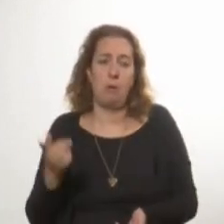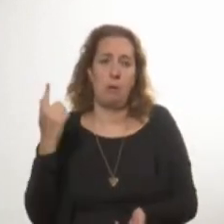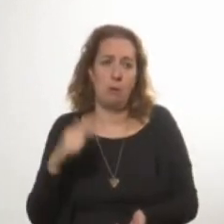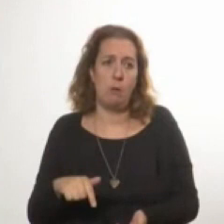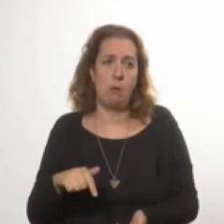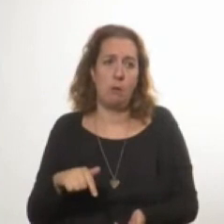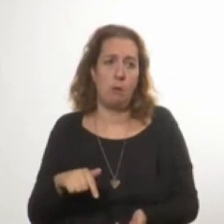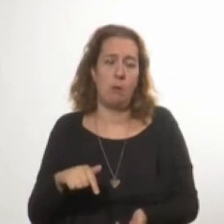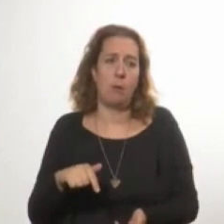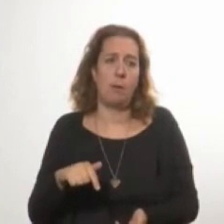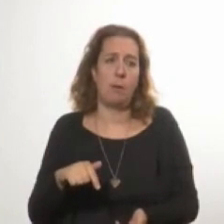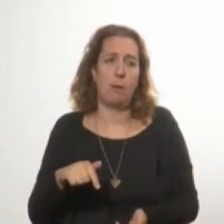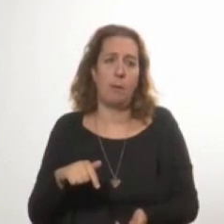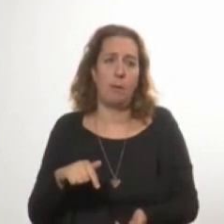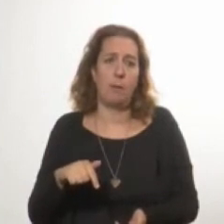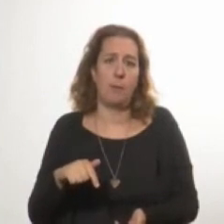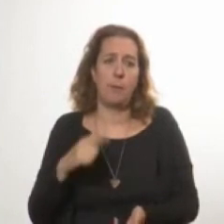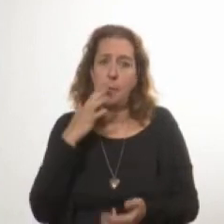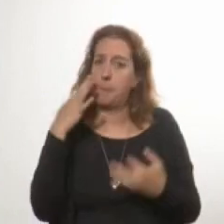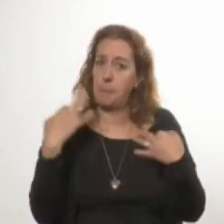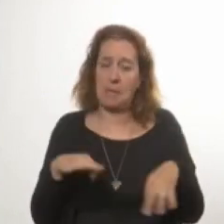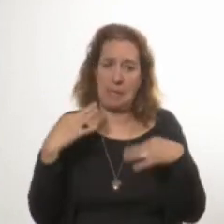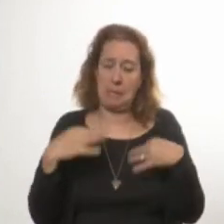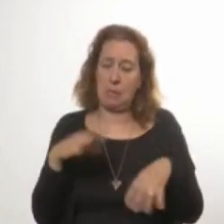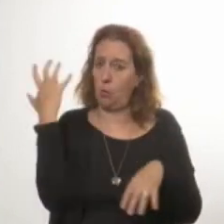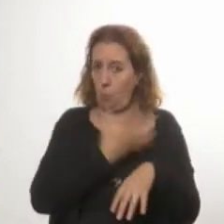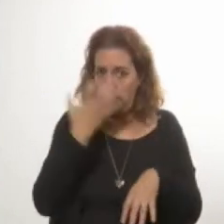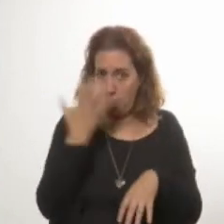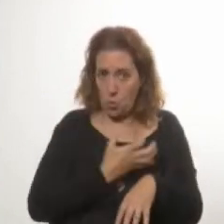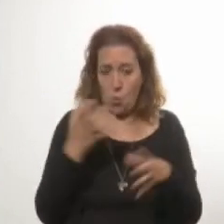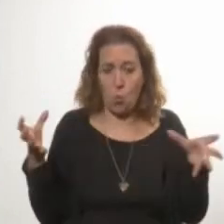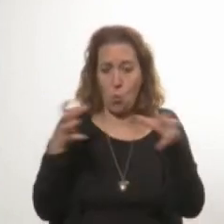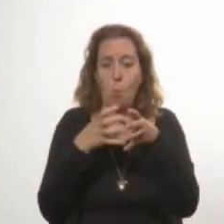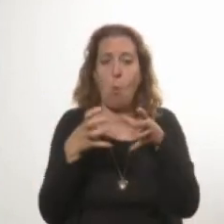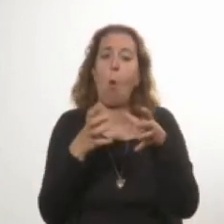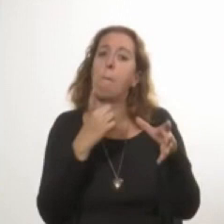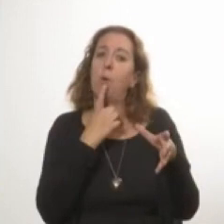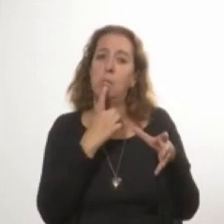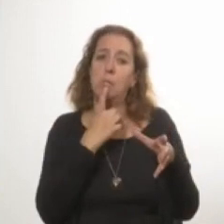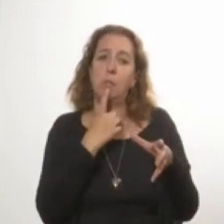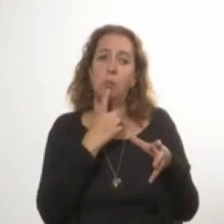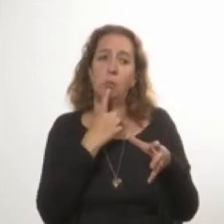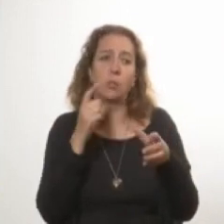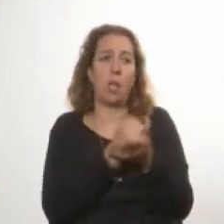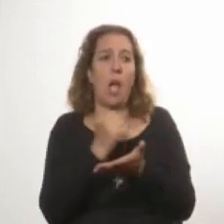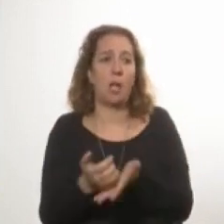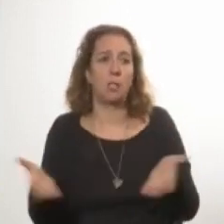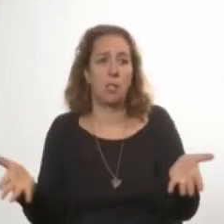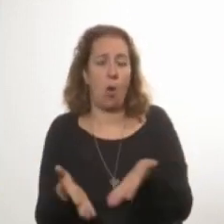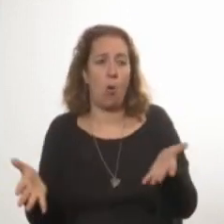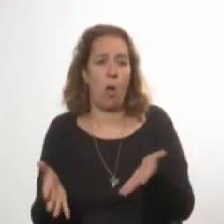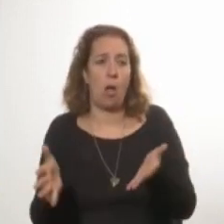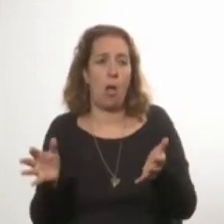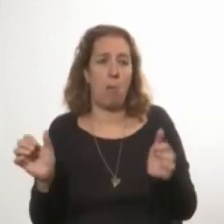fueron objeto de verdadero atropello por parte de grupos políticos que hasta el día de hoy no han